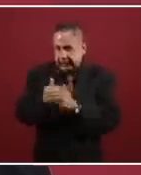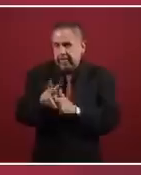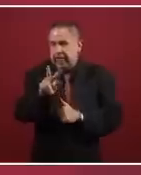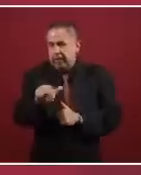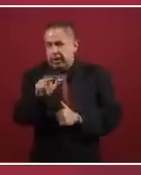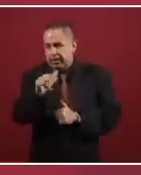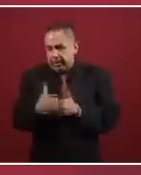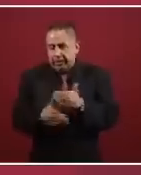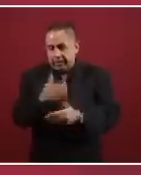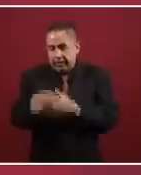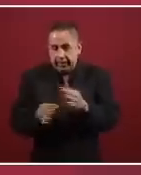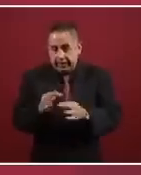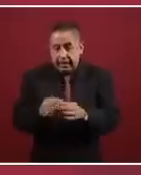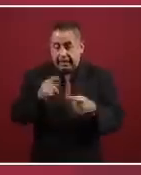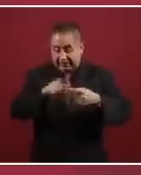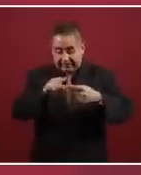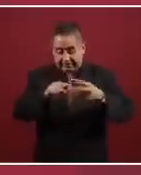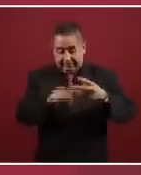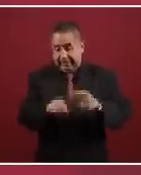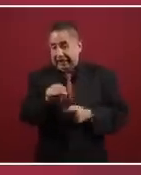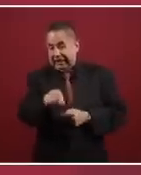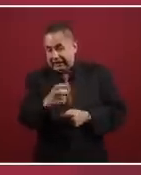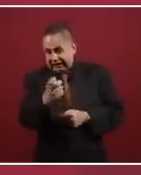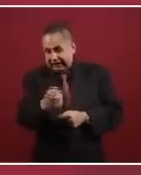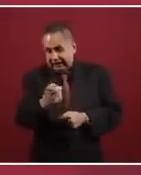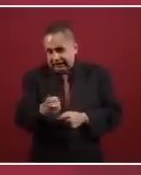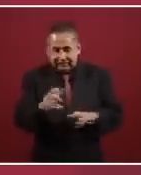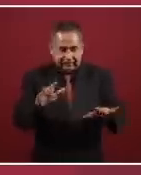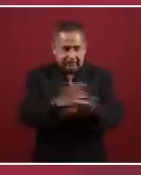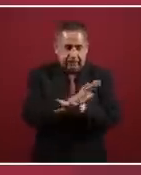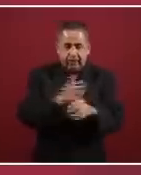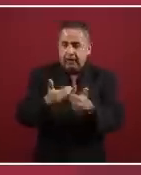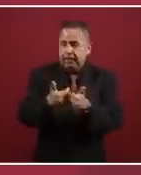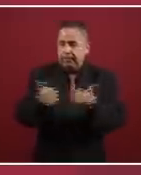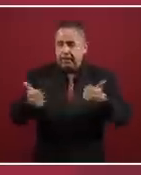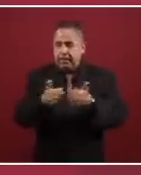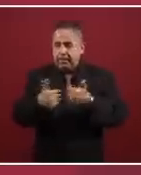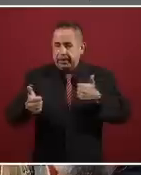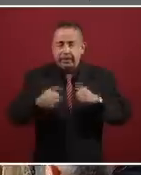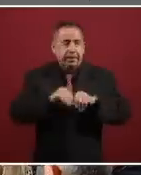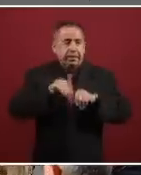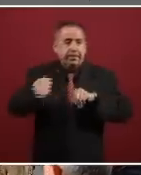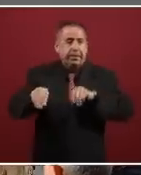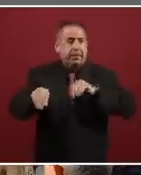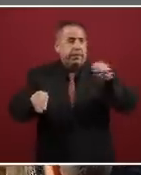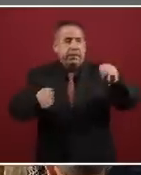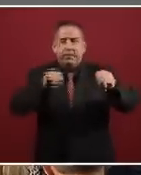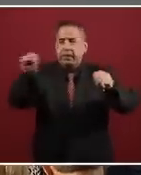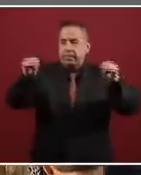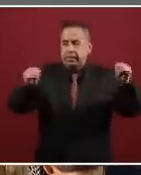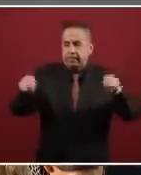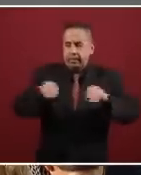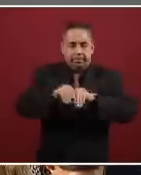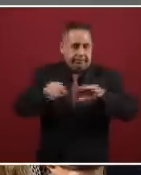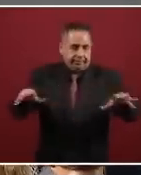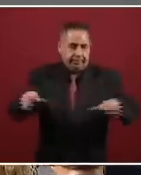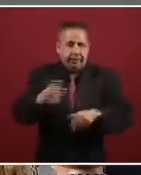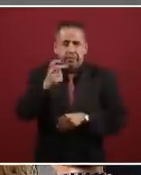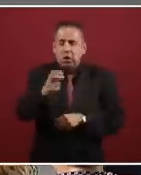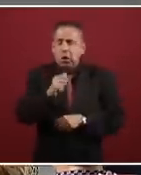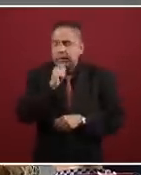Uno de ellos es el que tiene que ver con la descentralización, pero no lo